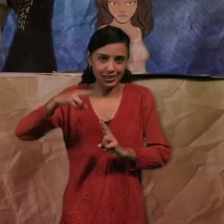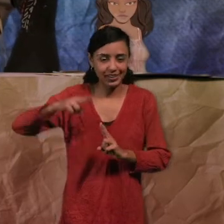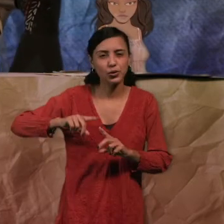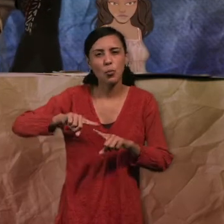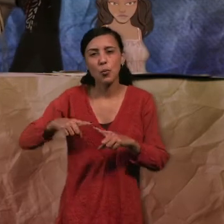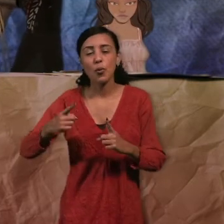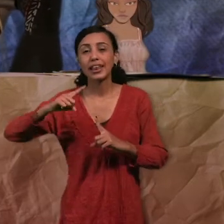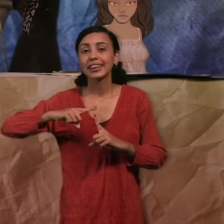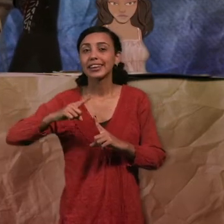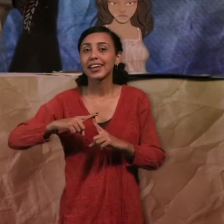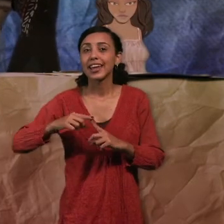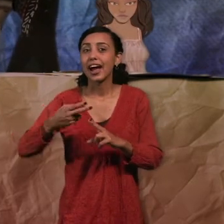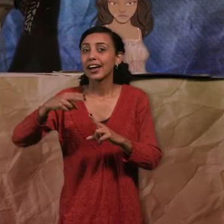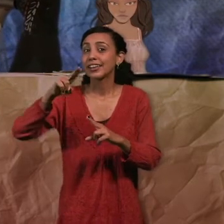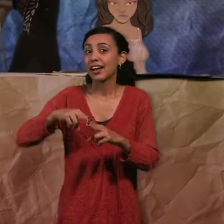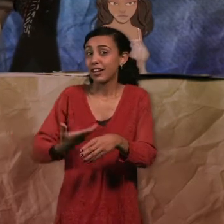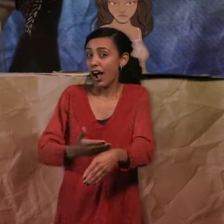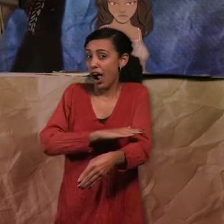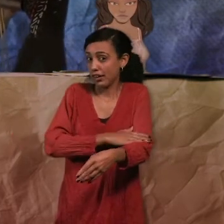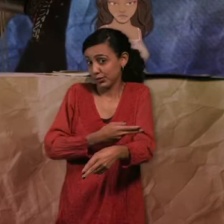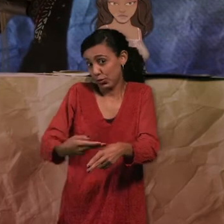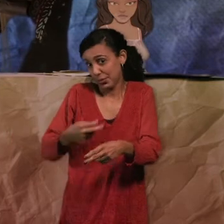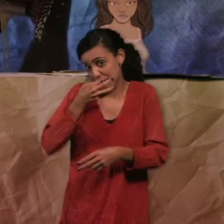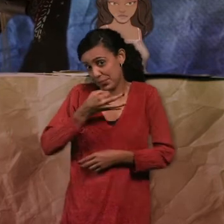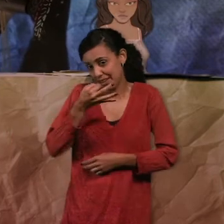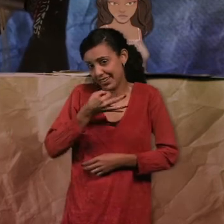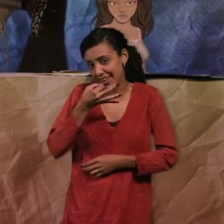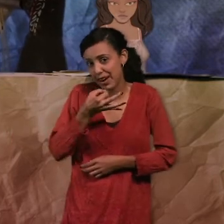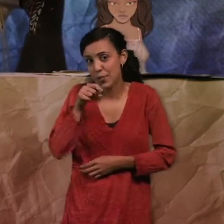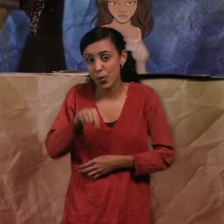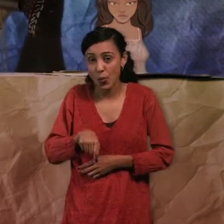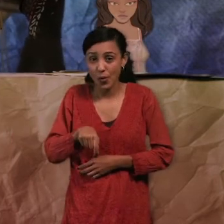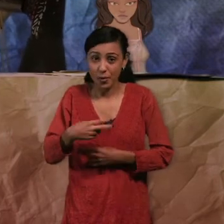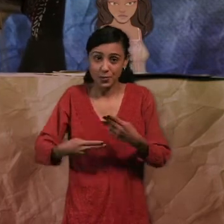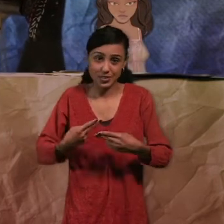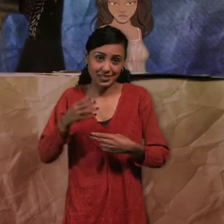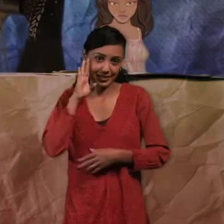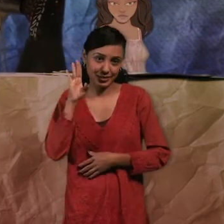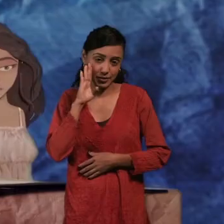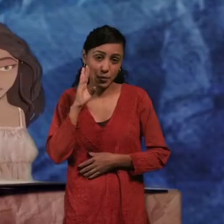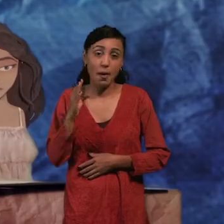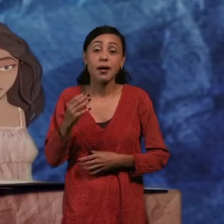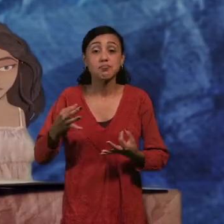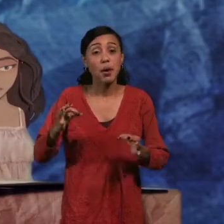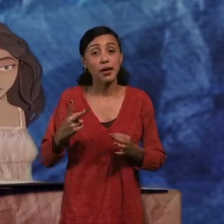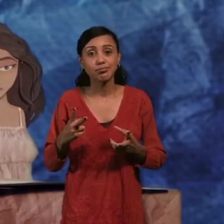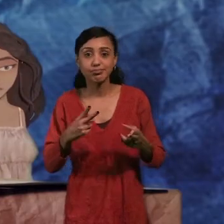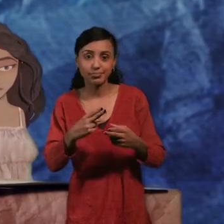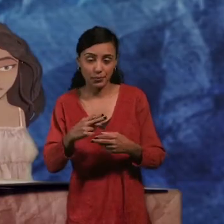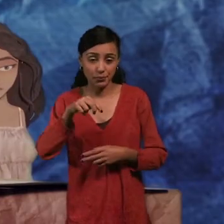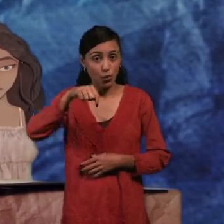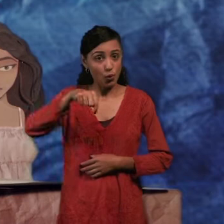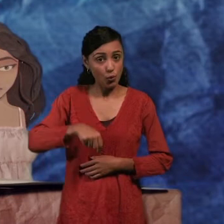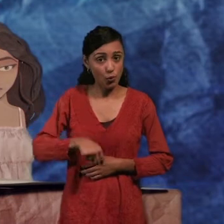teatral que es el antecedente histórico, como ya decíamos, de lo que vamos a ver hoy de animación, de la técnica del papel recortado. En el día